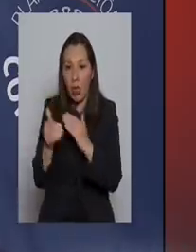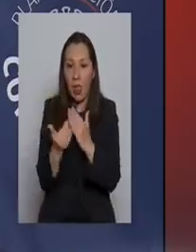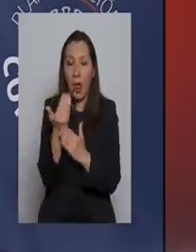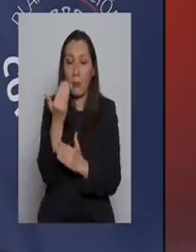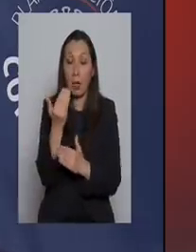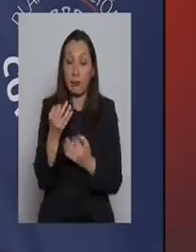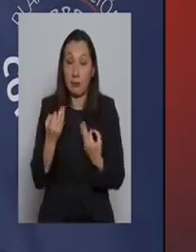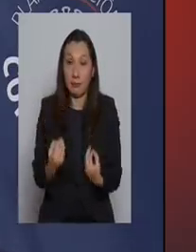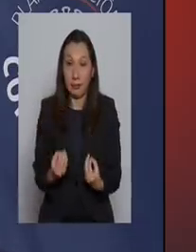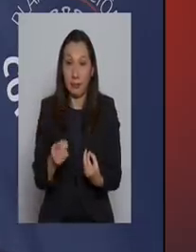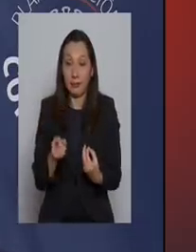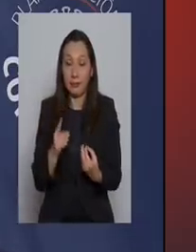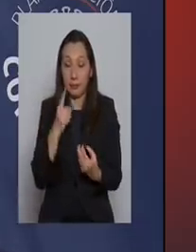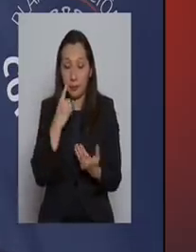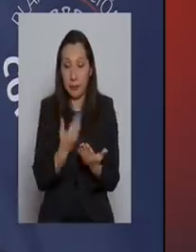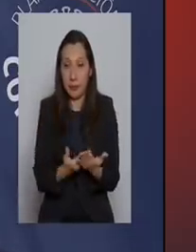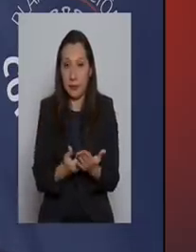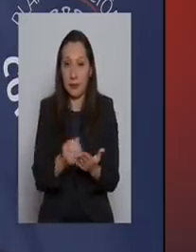mañana. Evidentemente,